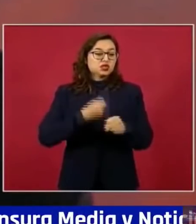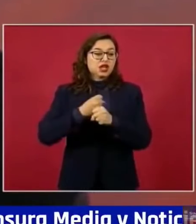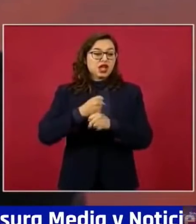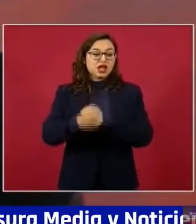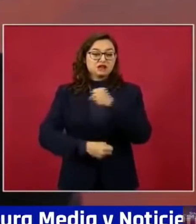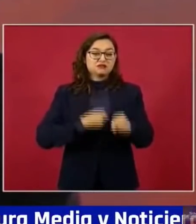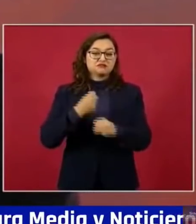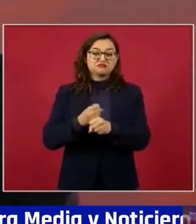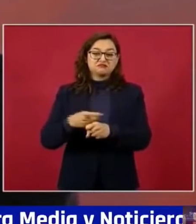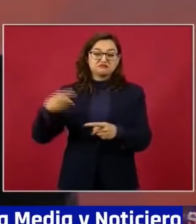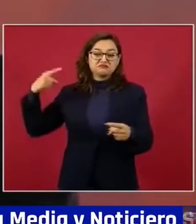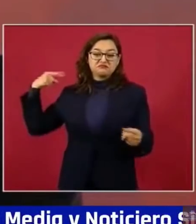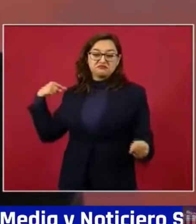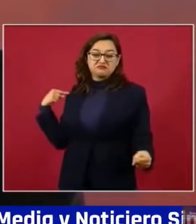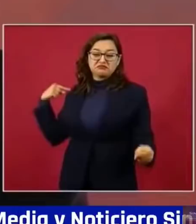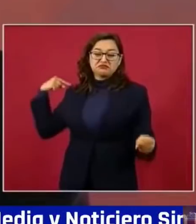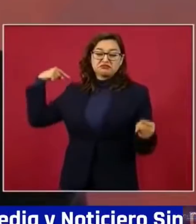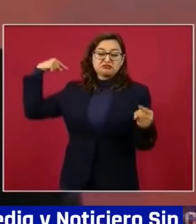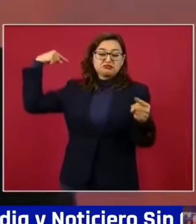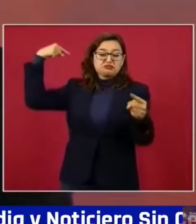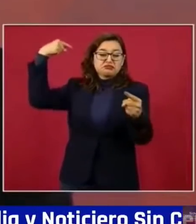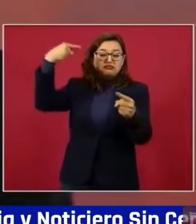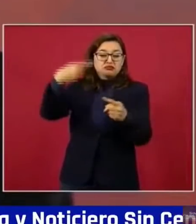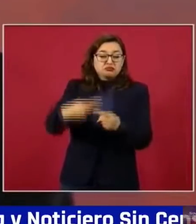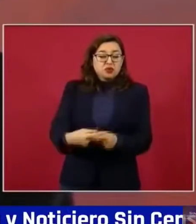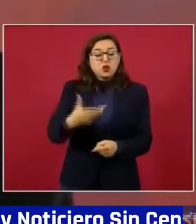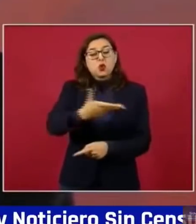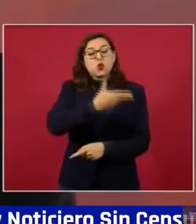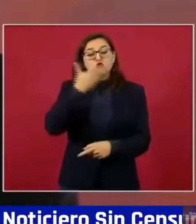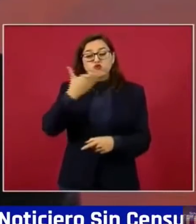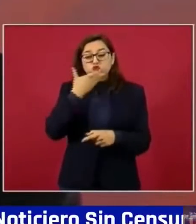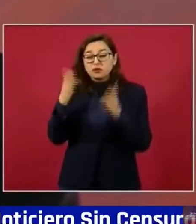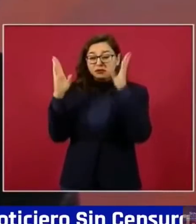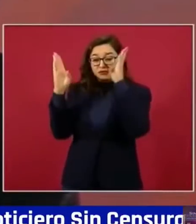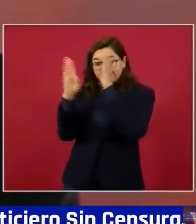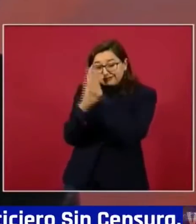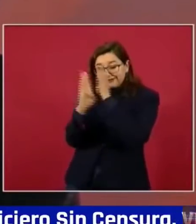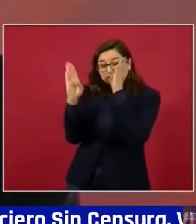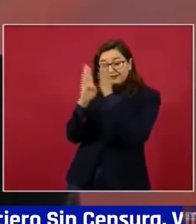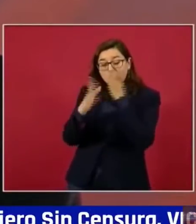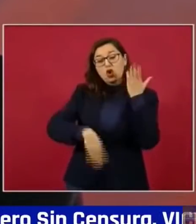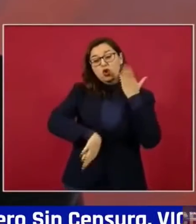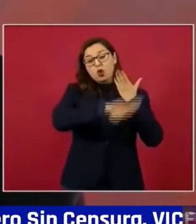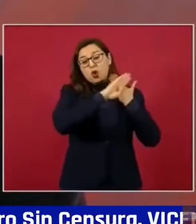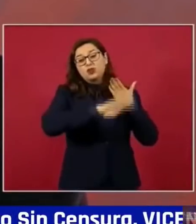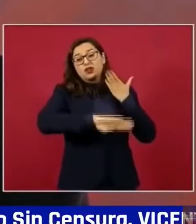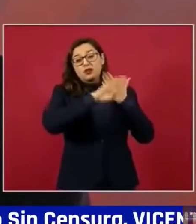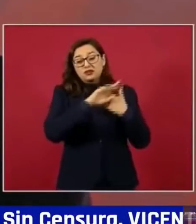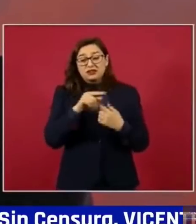años, desde que ellos estaban pequeñitos.